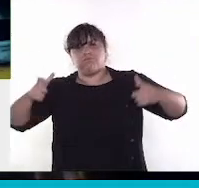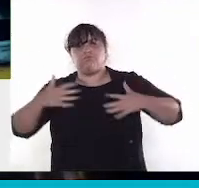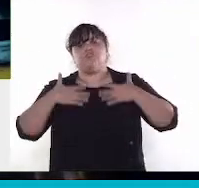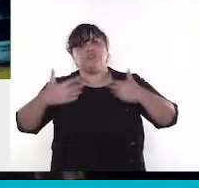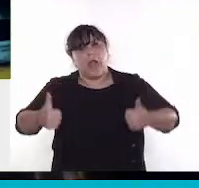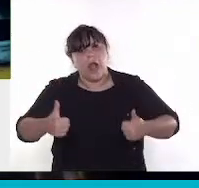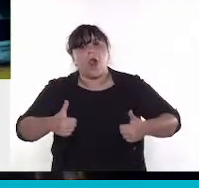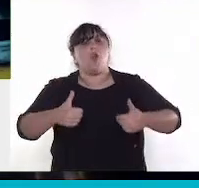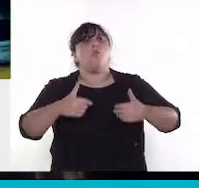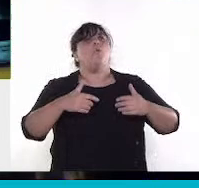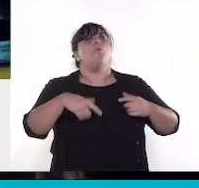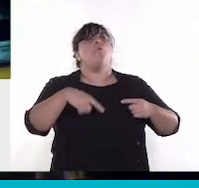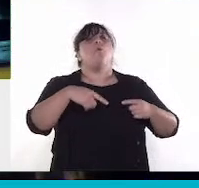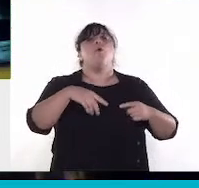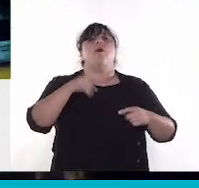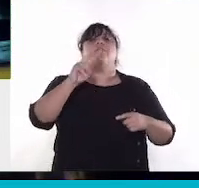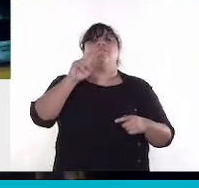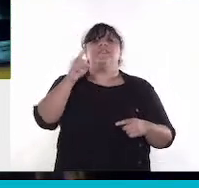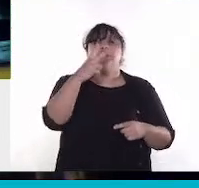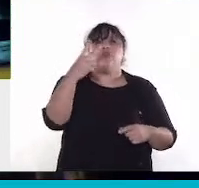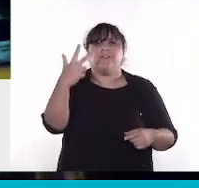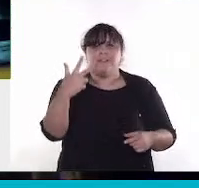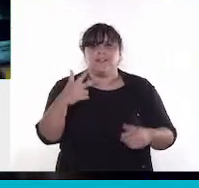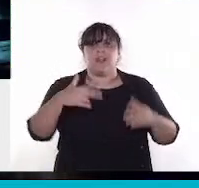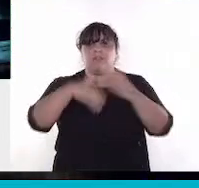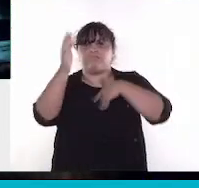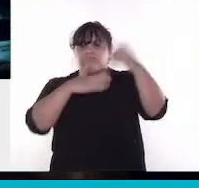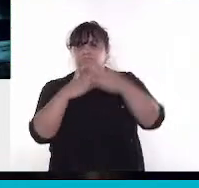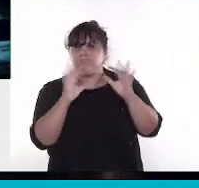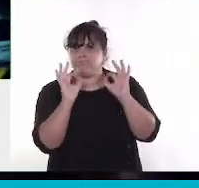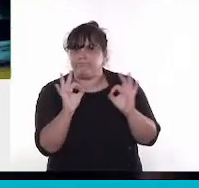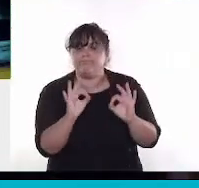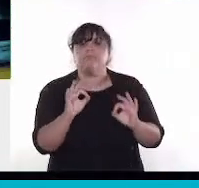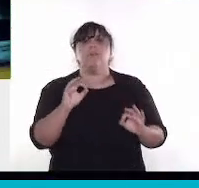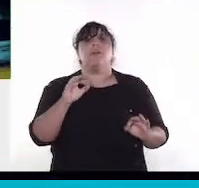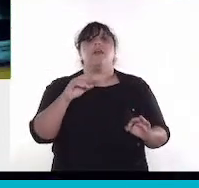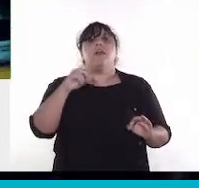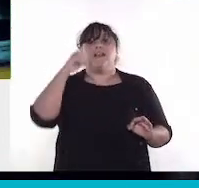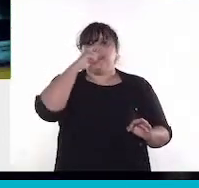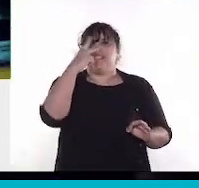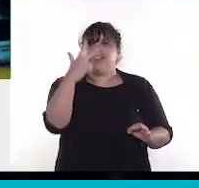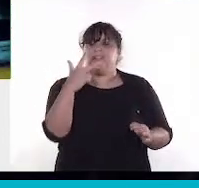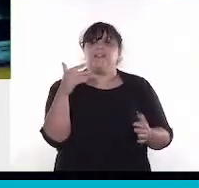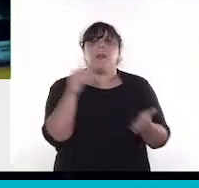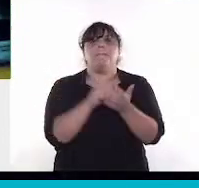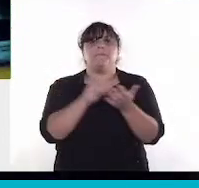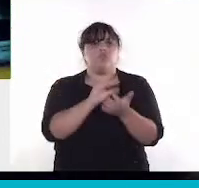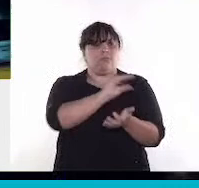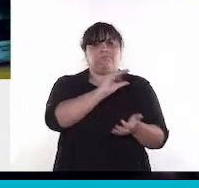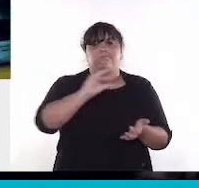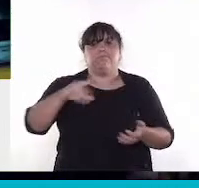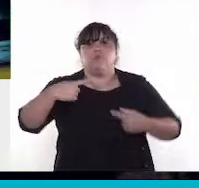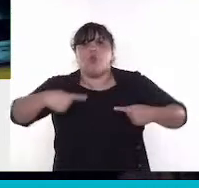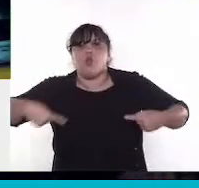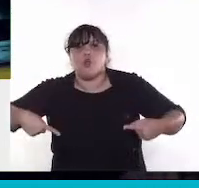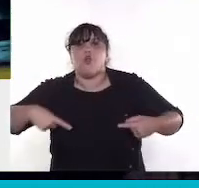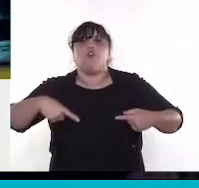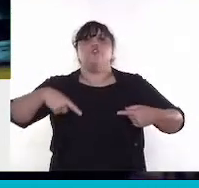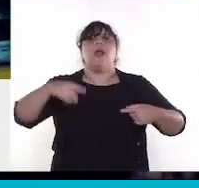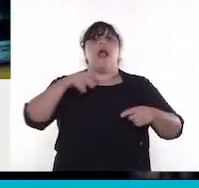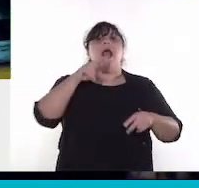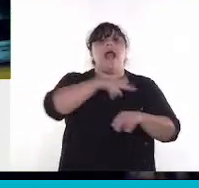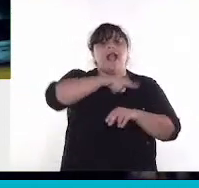terminar 123 obras, entregar 73 millones en insumos, pudimos incorporar 1.500